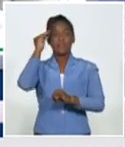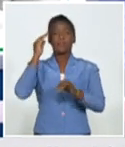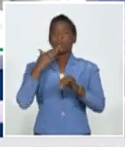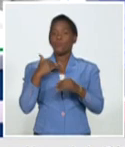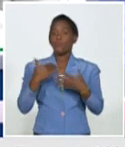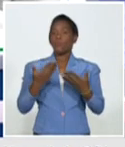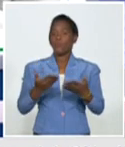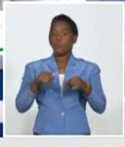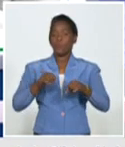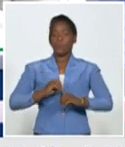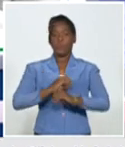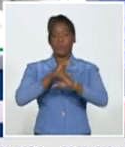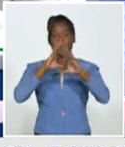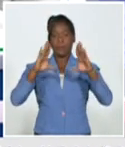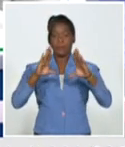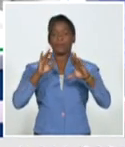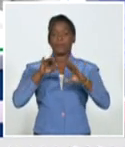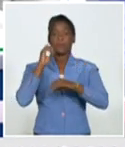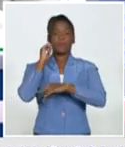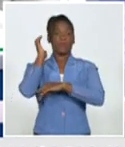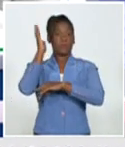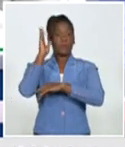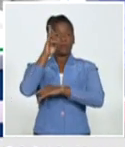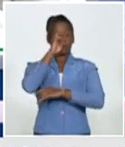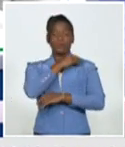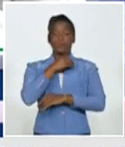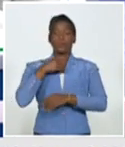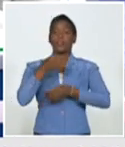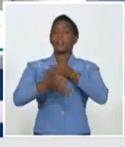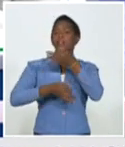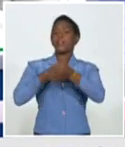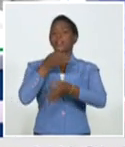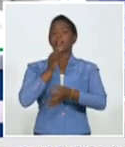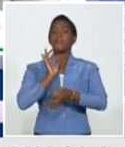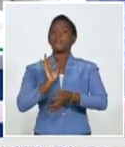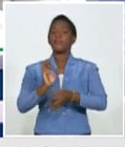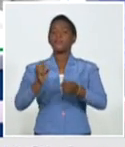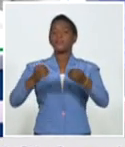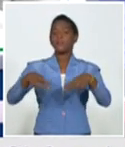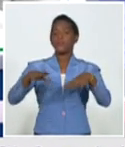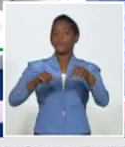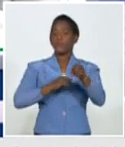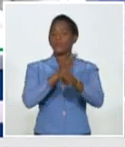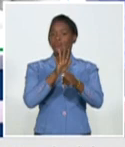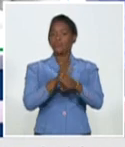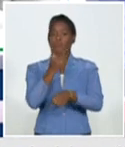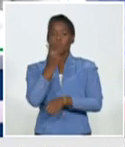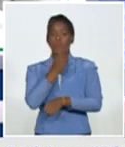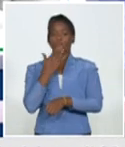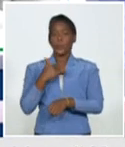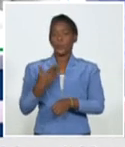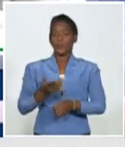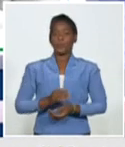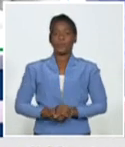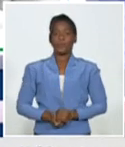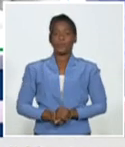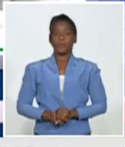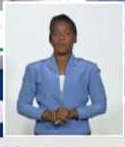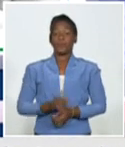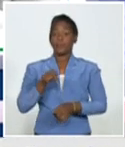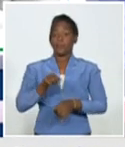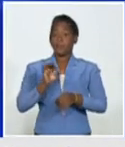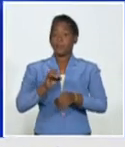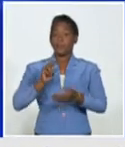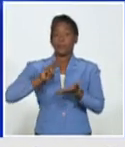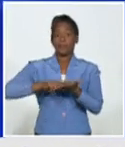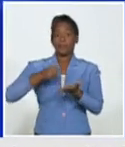ofrece en esta conferencia de prensa el doctor Francisco Durán García. Doy la bienvenida a nuestra intérprete en lengua de señas, Mercedes